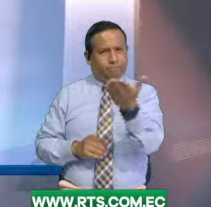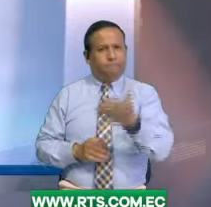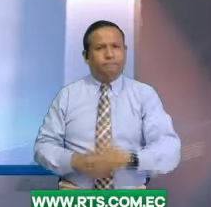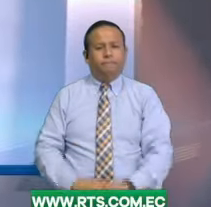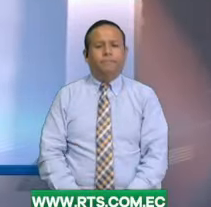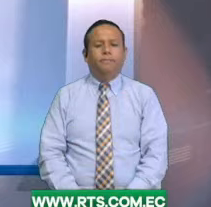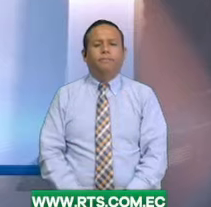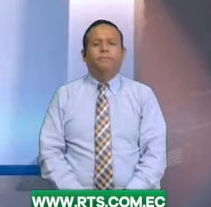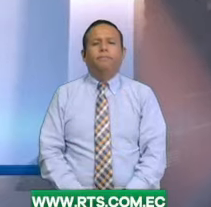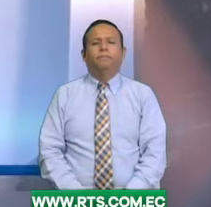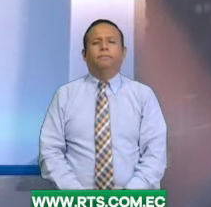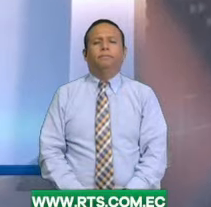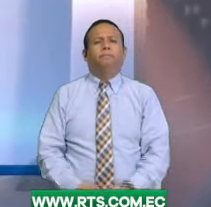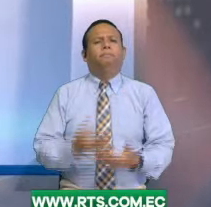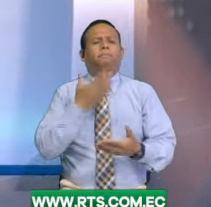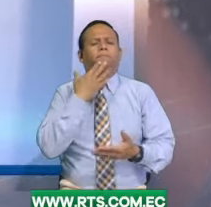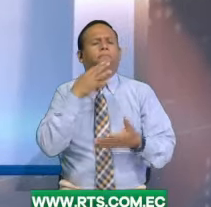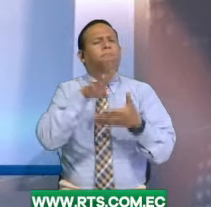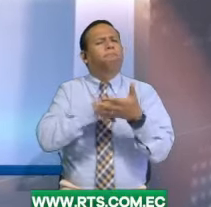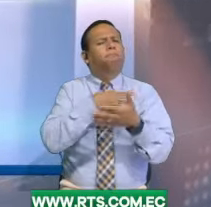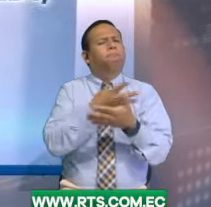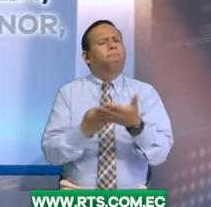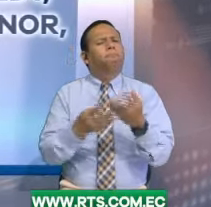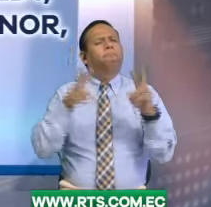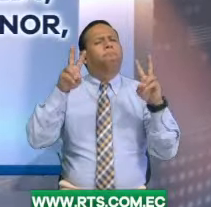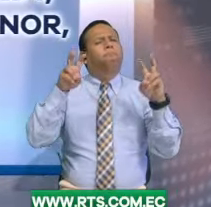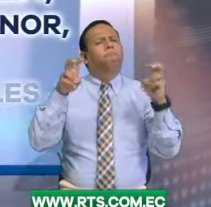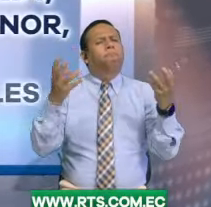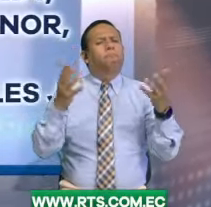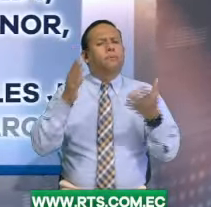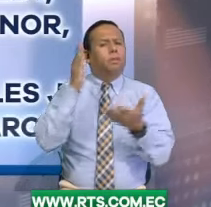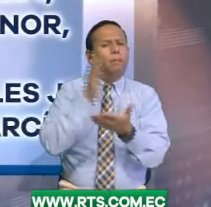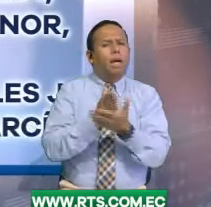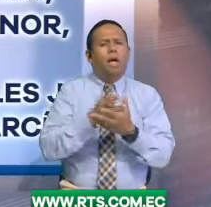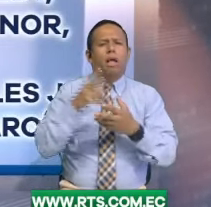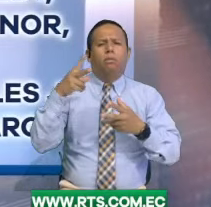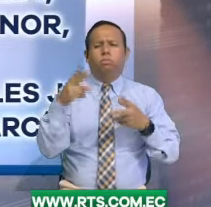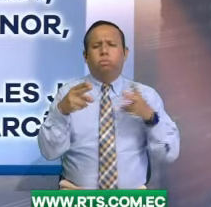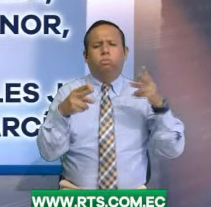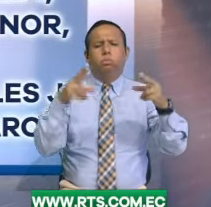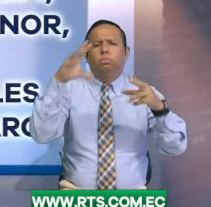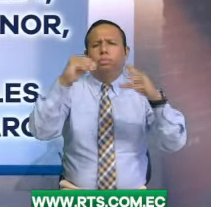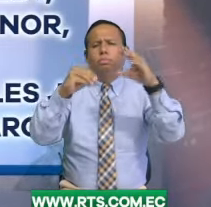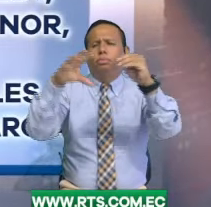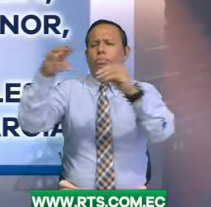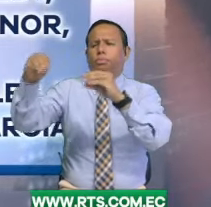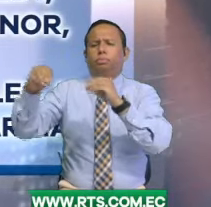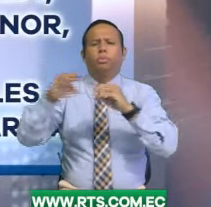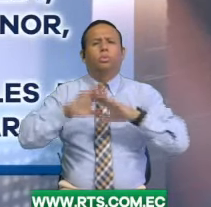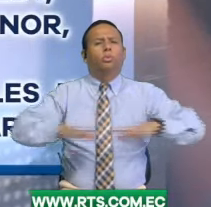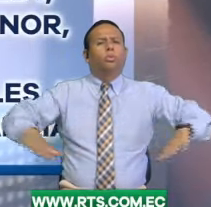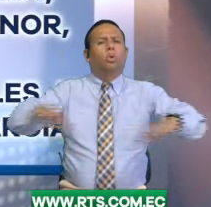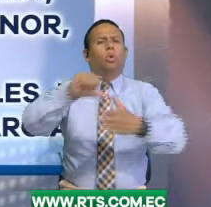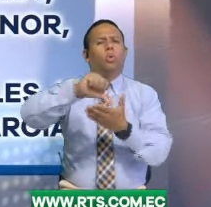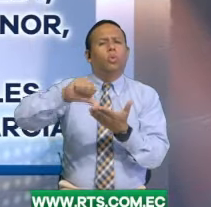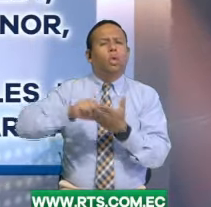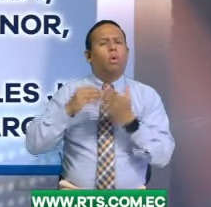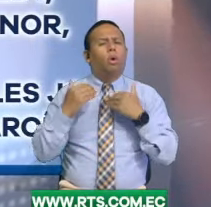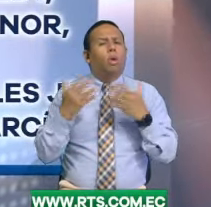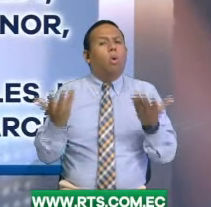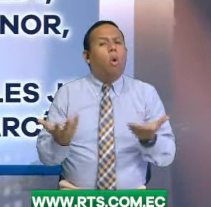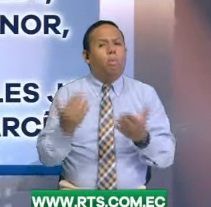Electricidad las franjas horarias en las que se ejecutarán los racionamientos de energía en la ciudad de Guayaquil se